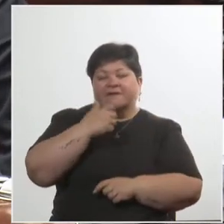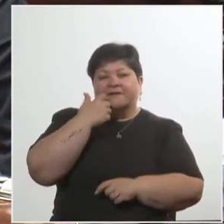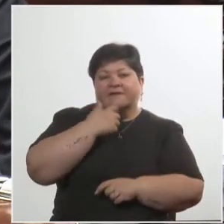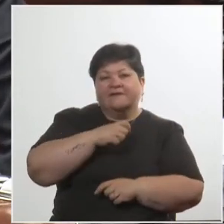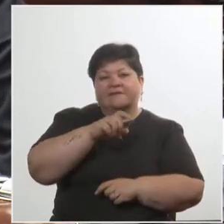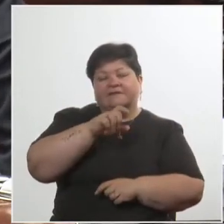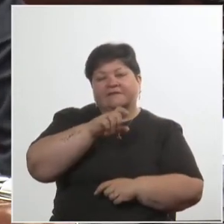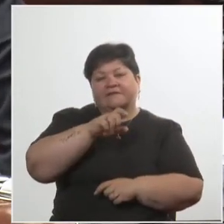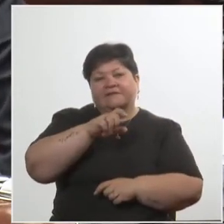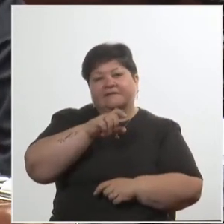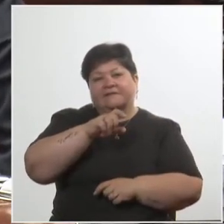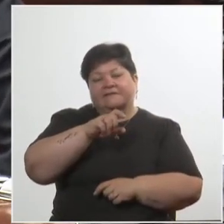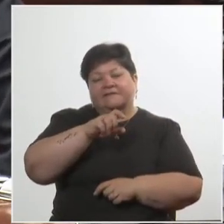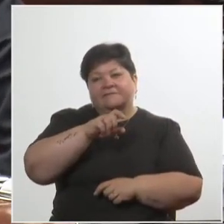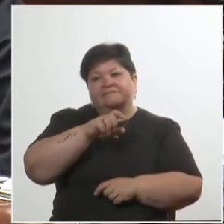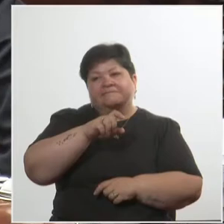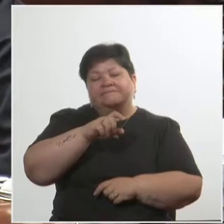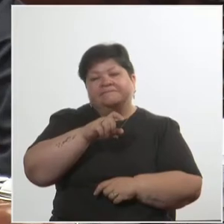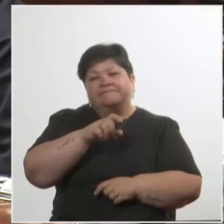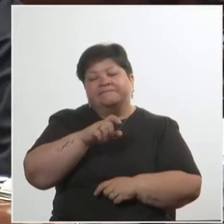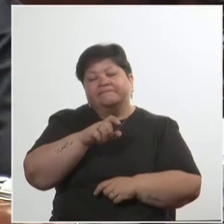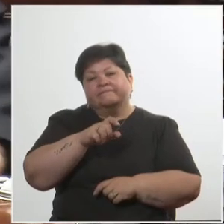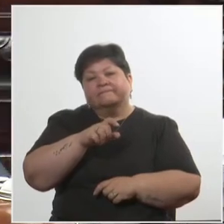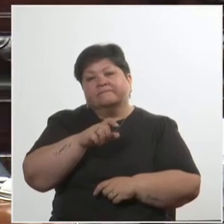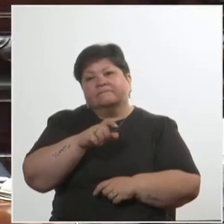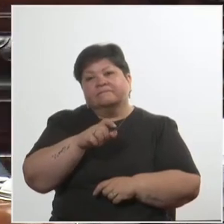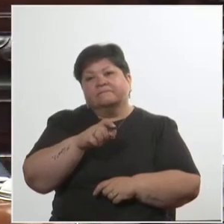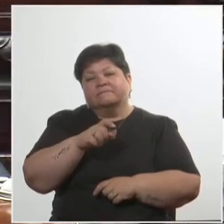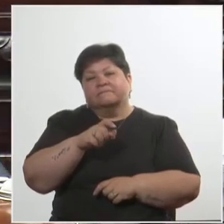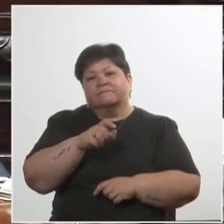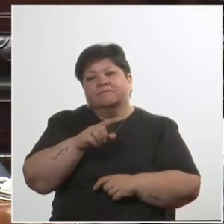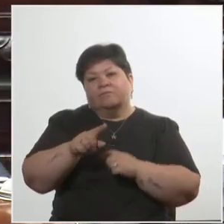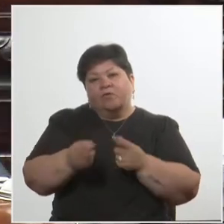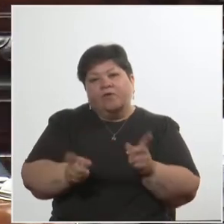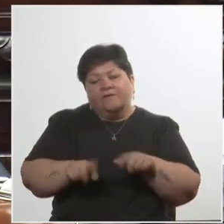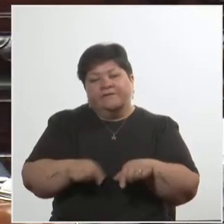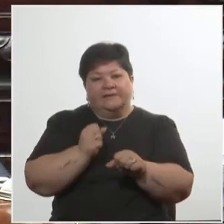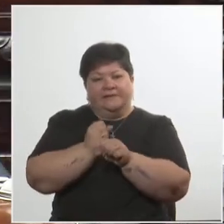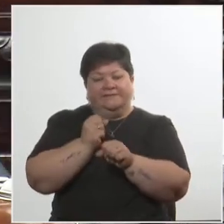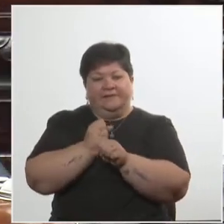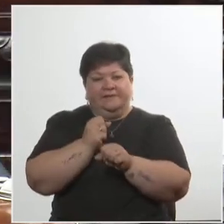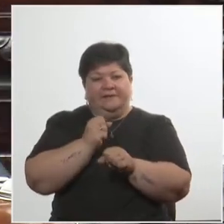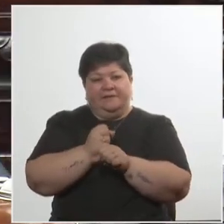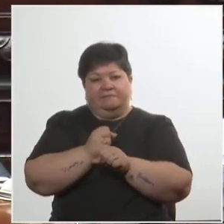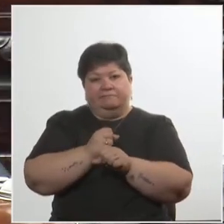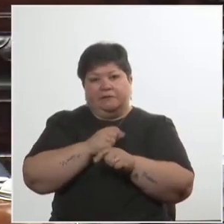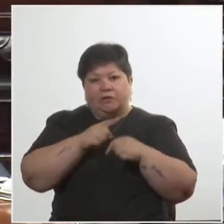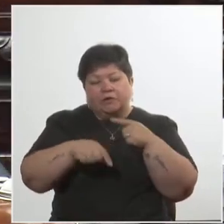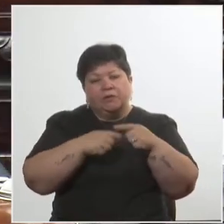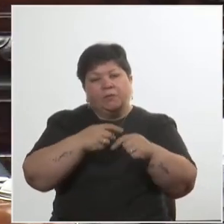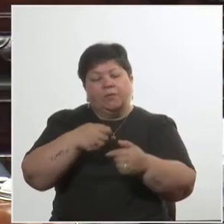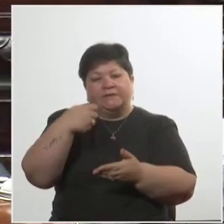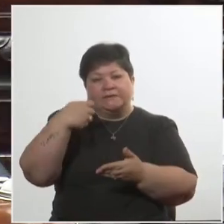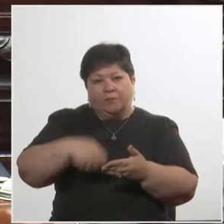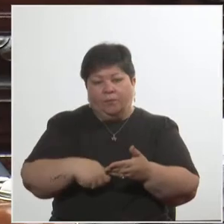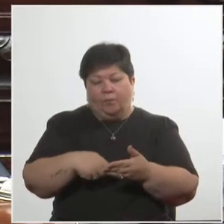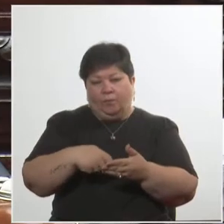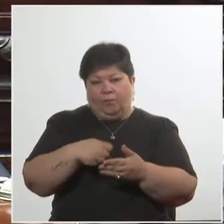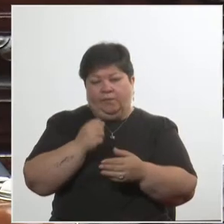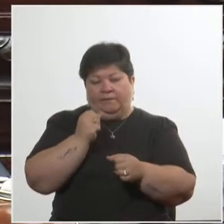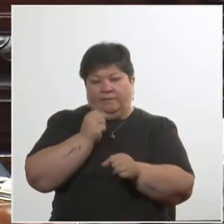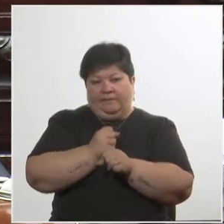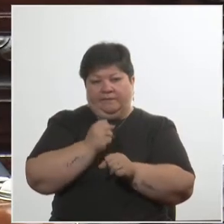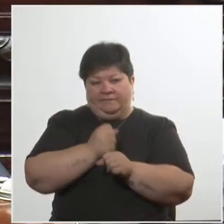amparados en el seguro del desempleo y por tanto el poder ejecutivo creemos que con buen Tino